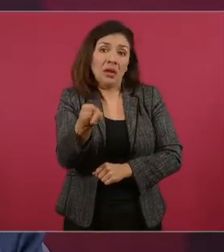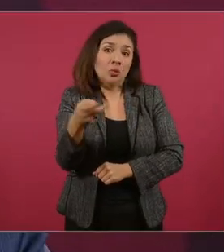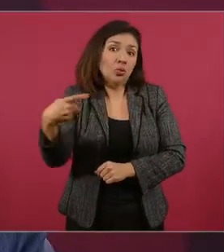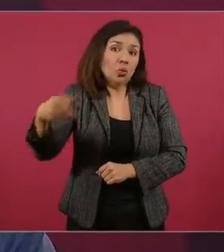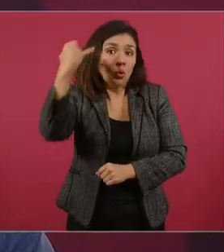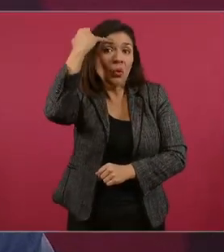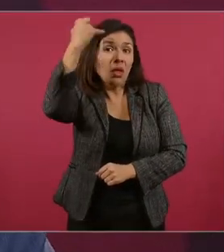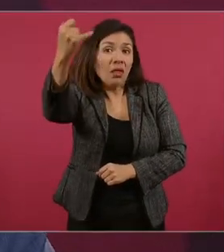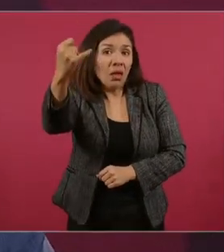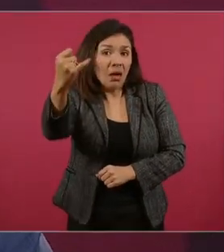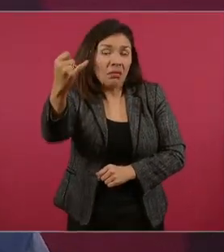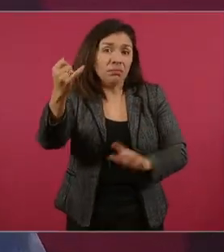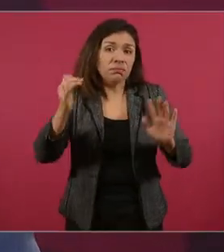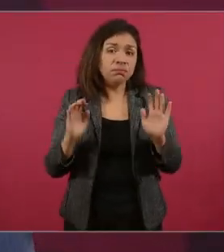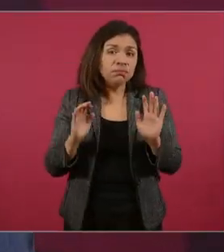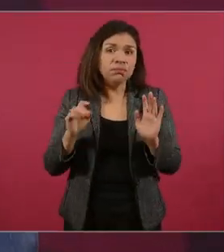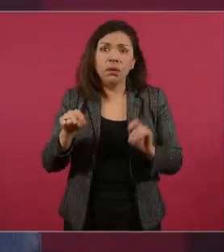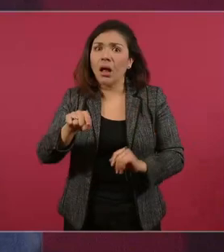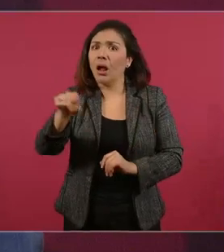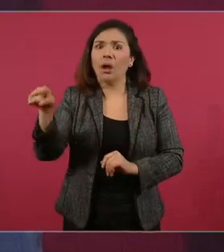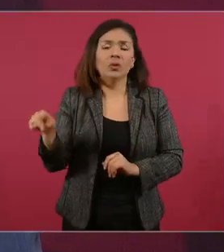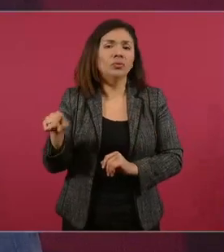Ellos no